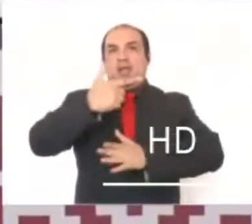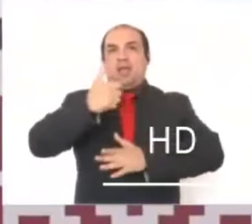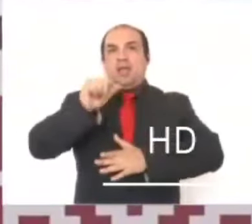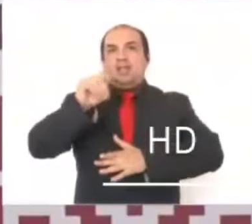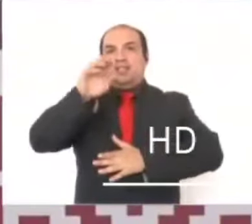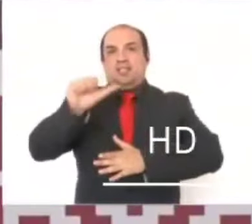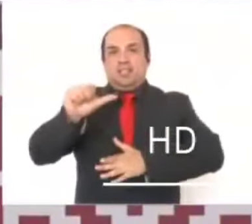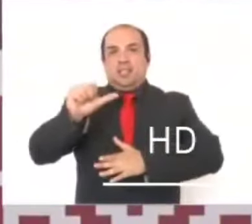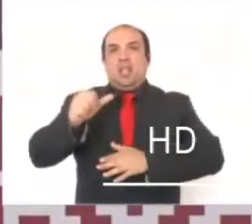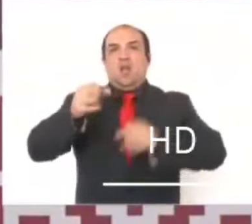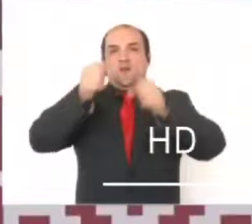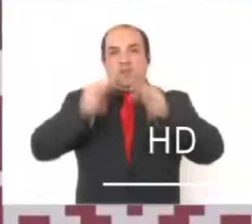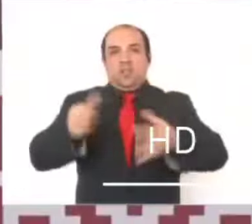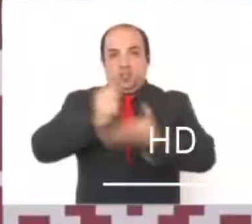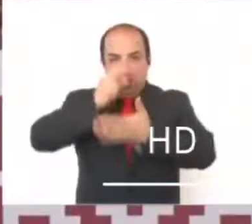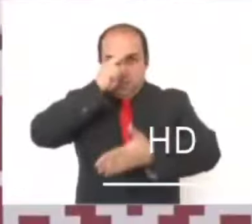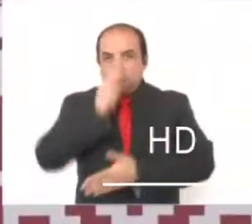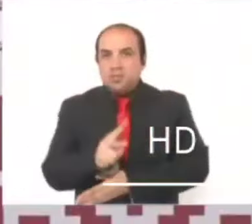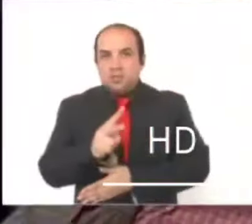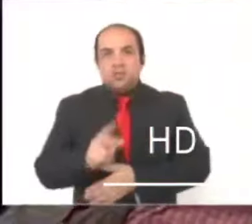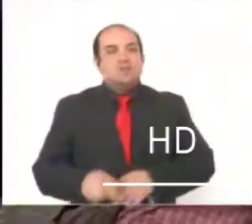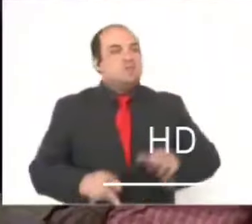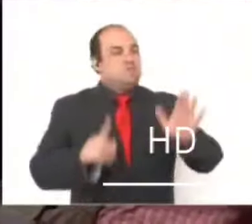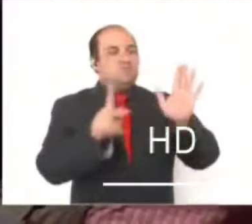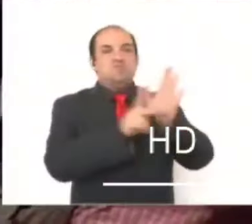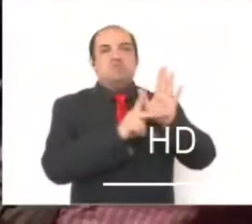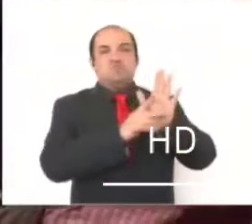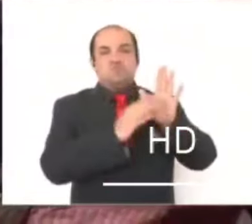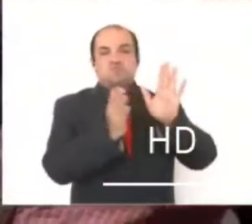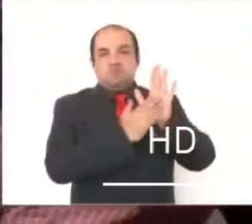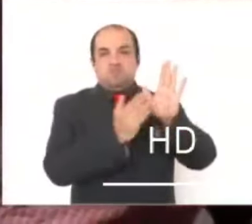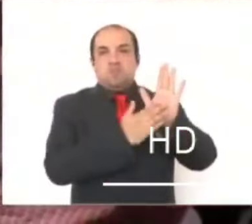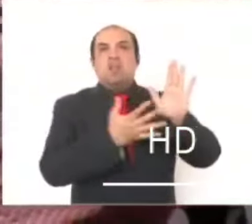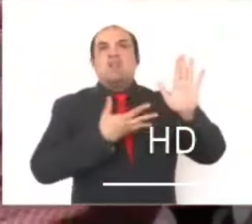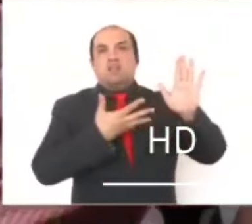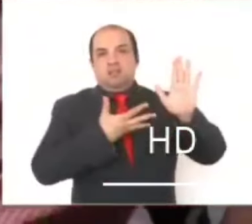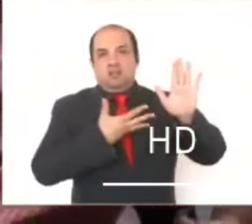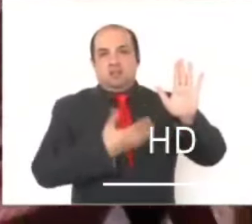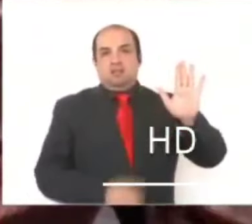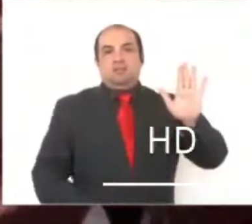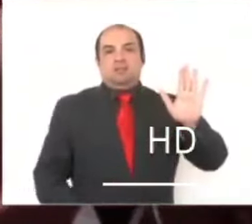de la Ciudad de México. Aquí está la declaratoria.